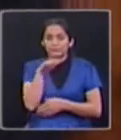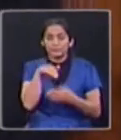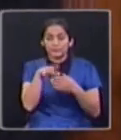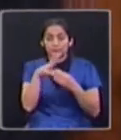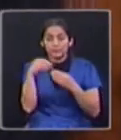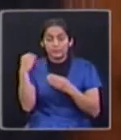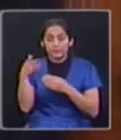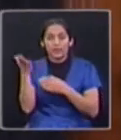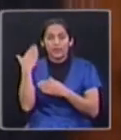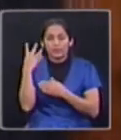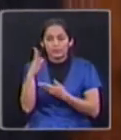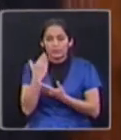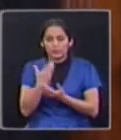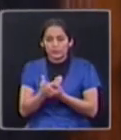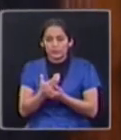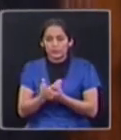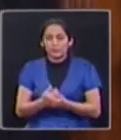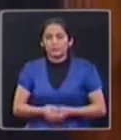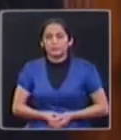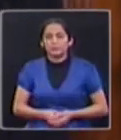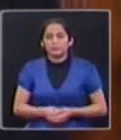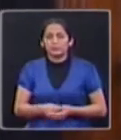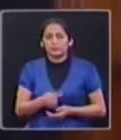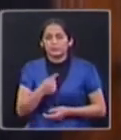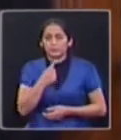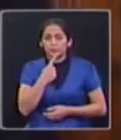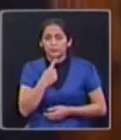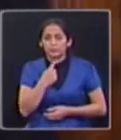que desde el 2011 al 2015, más o menos